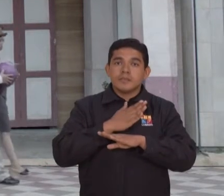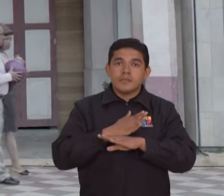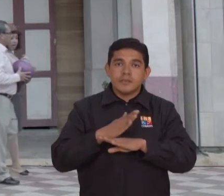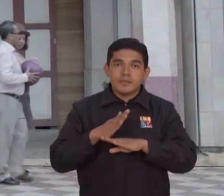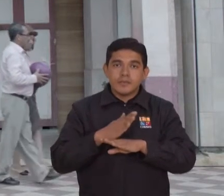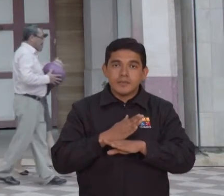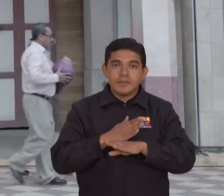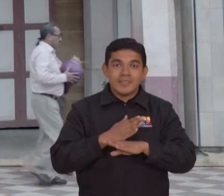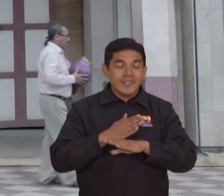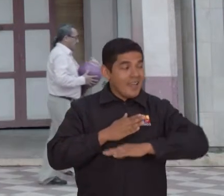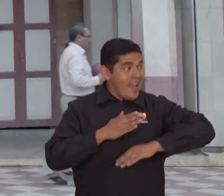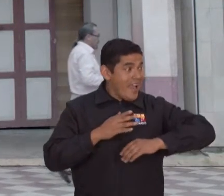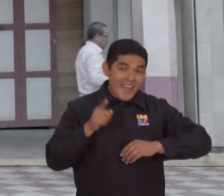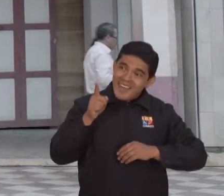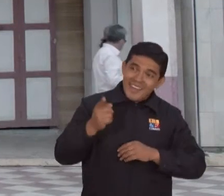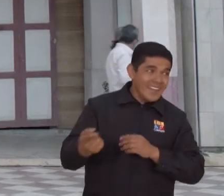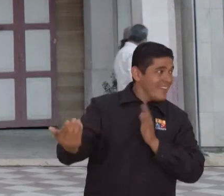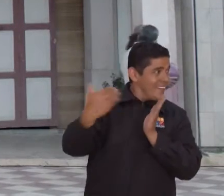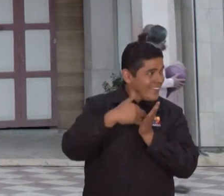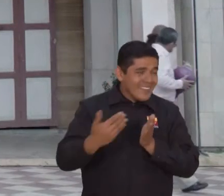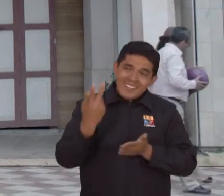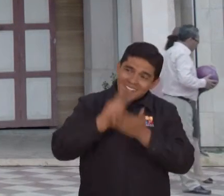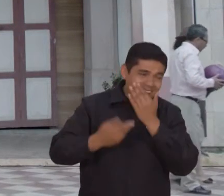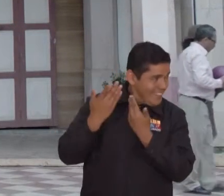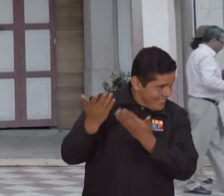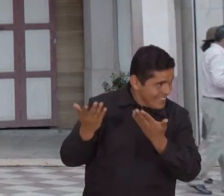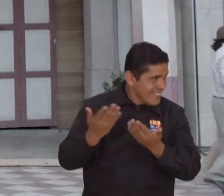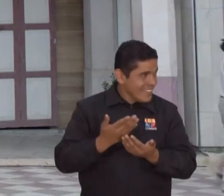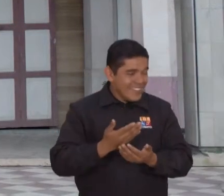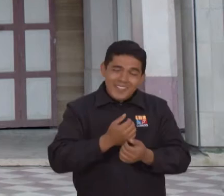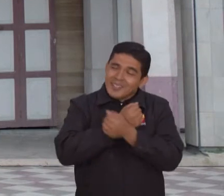Sí, hasta luego. Silvia, ya llegó la Clarita. Mi amor.